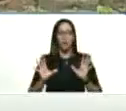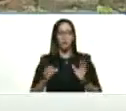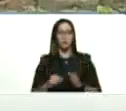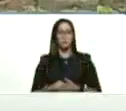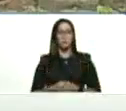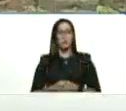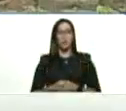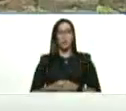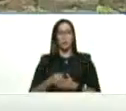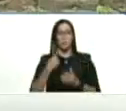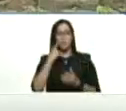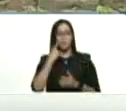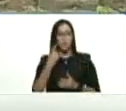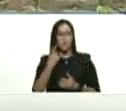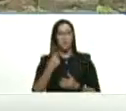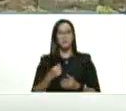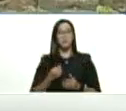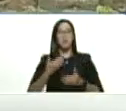el proceso.